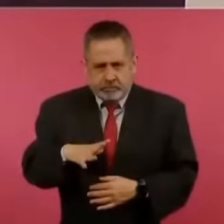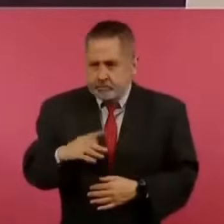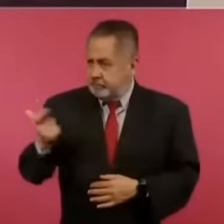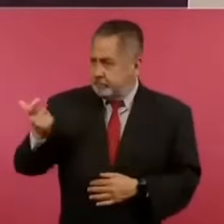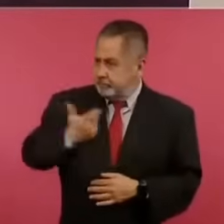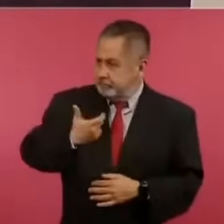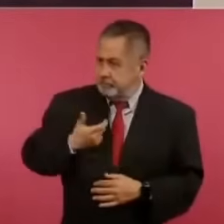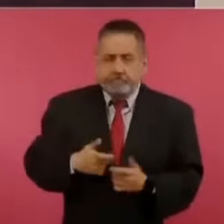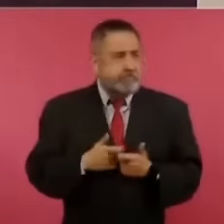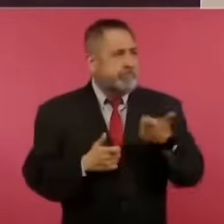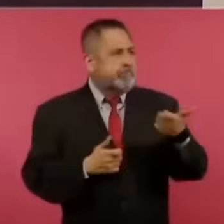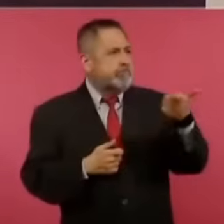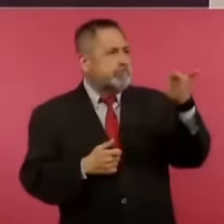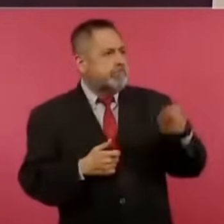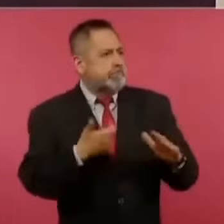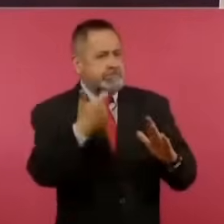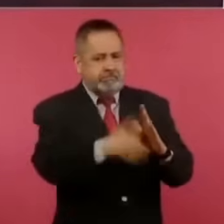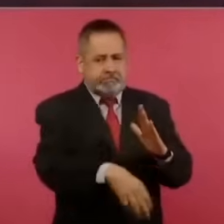Y